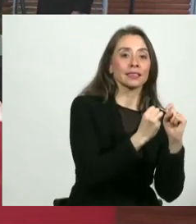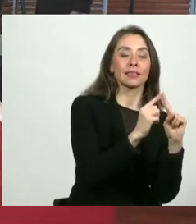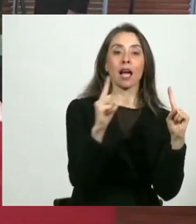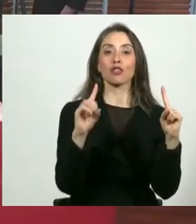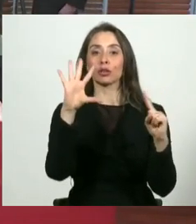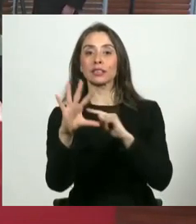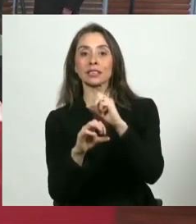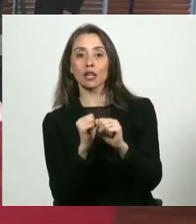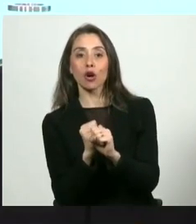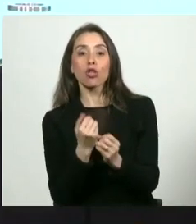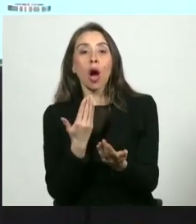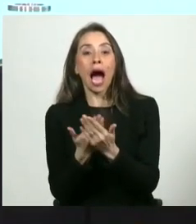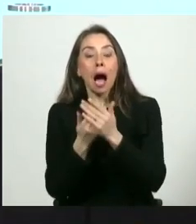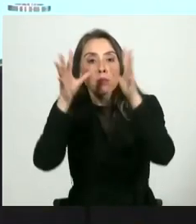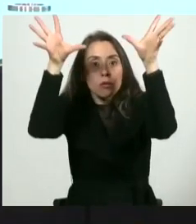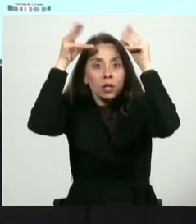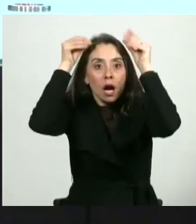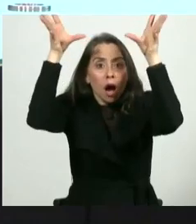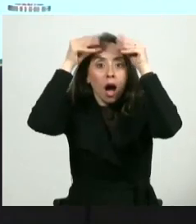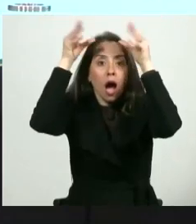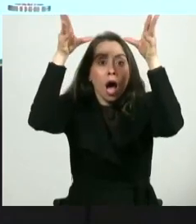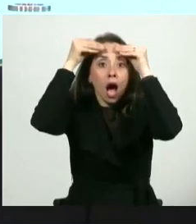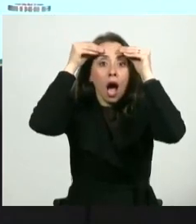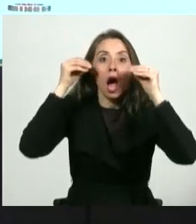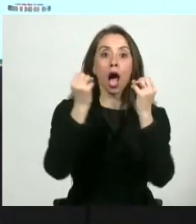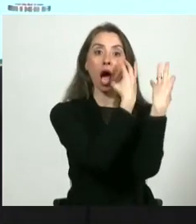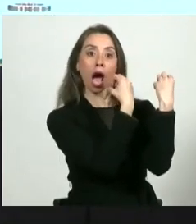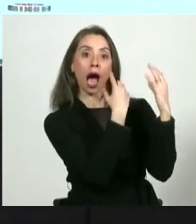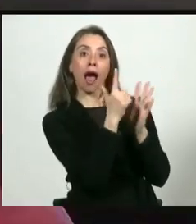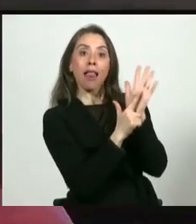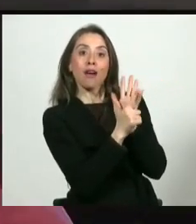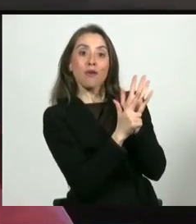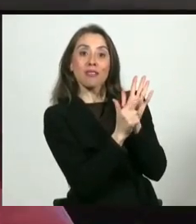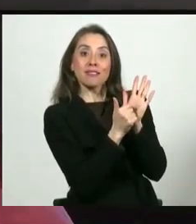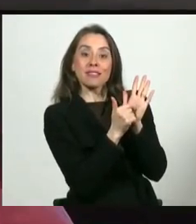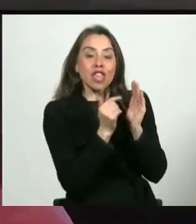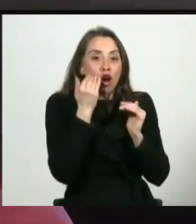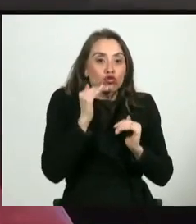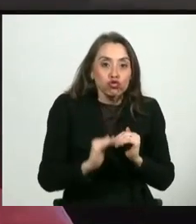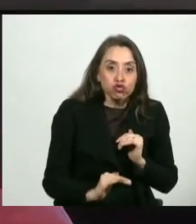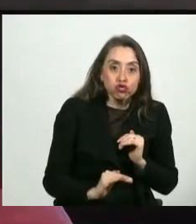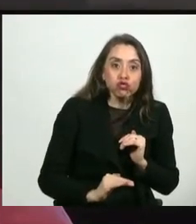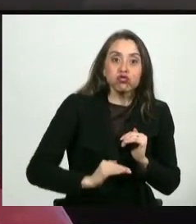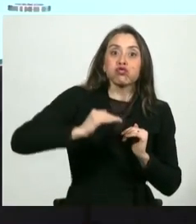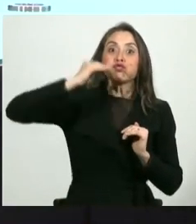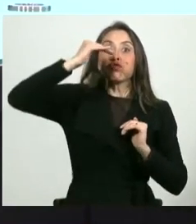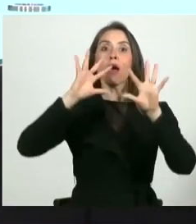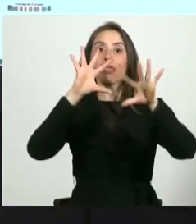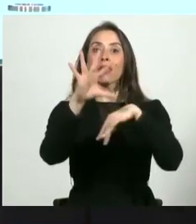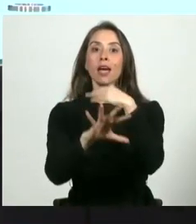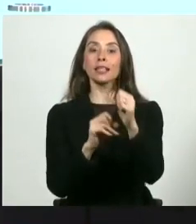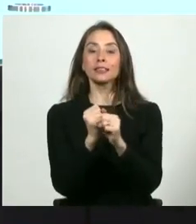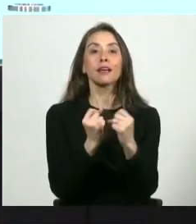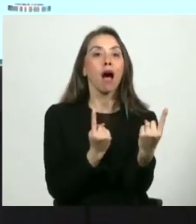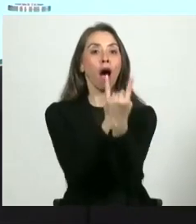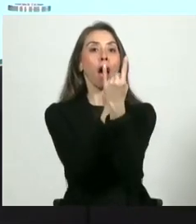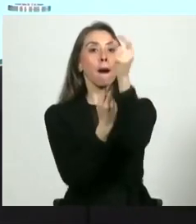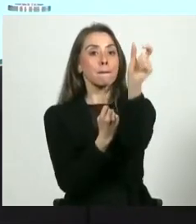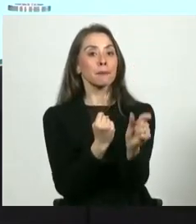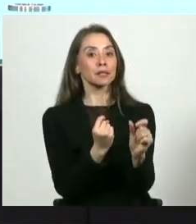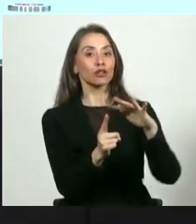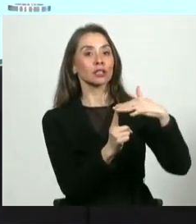años y se aprovecha incorporar la lengua de señas en esa edad, sin duda cuando tenga 10 años y se encuentre con una persona